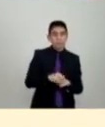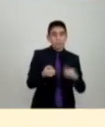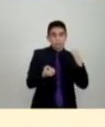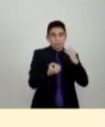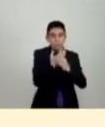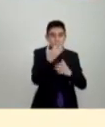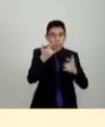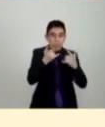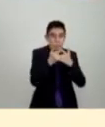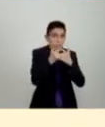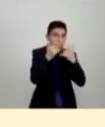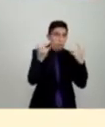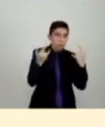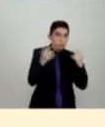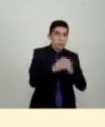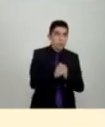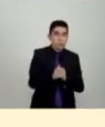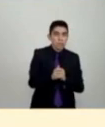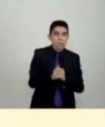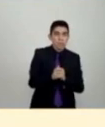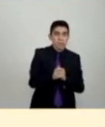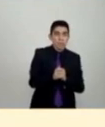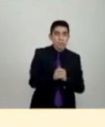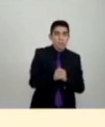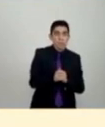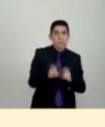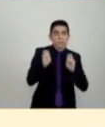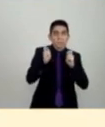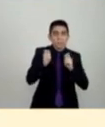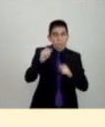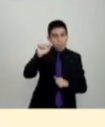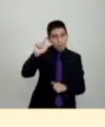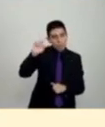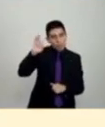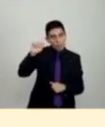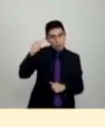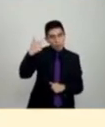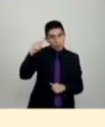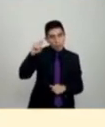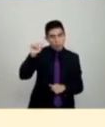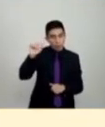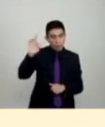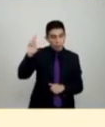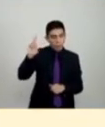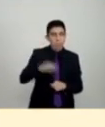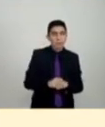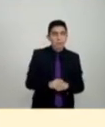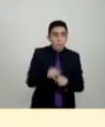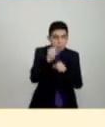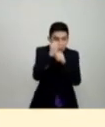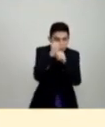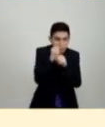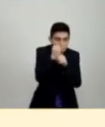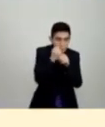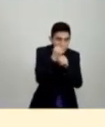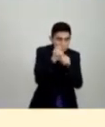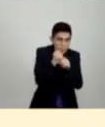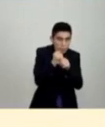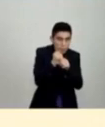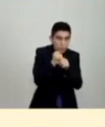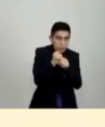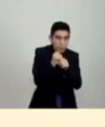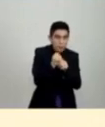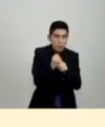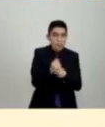de editar Alfaguara. Sí. Donde tienes una investigación protagonizada por dos